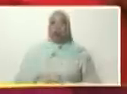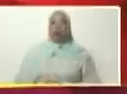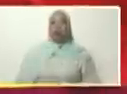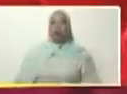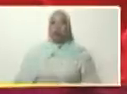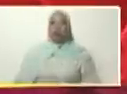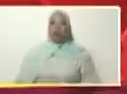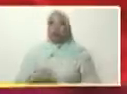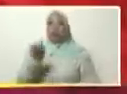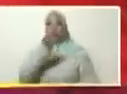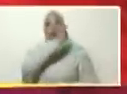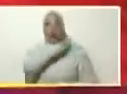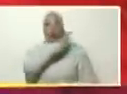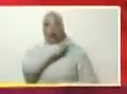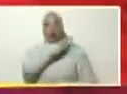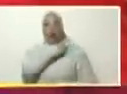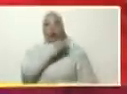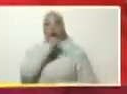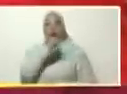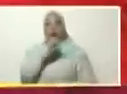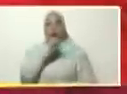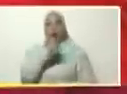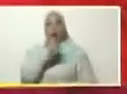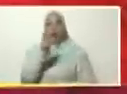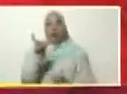Gerente general.